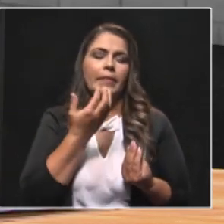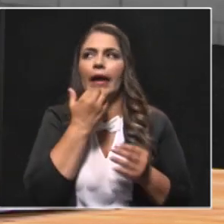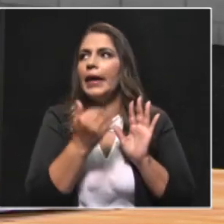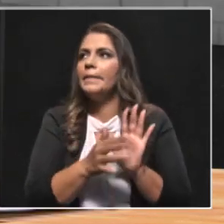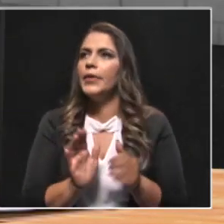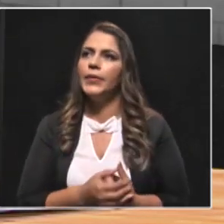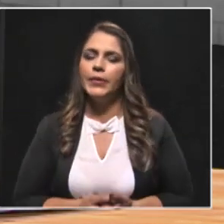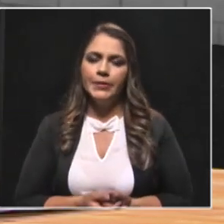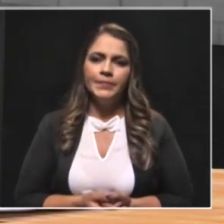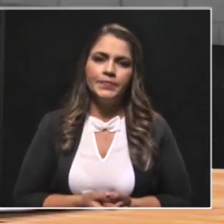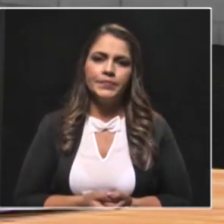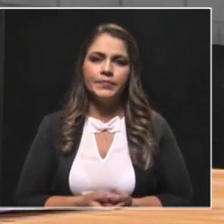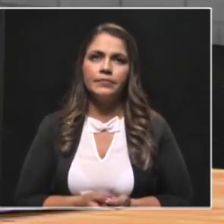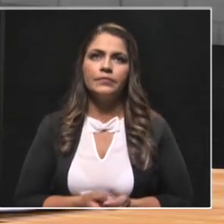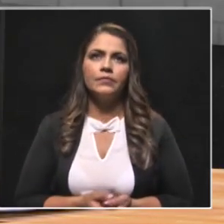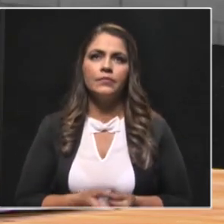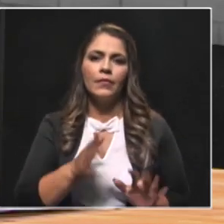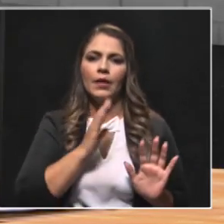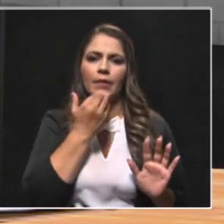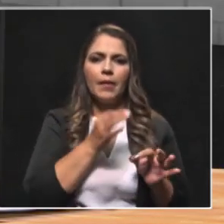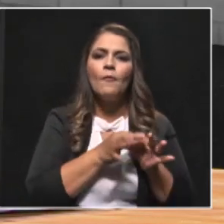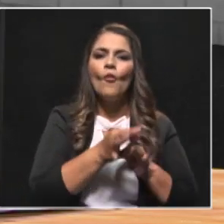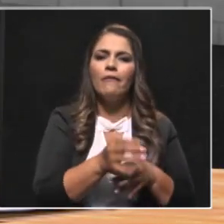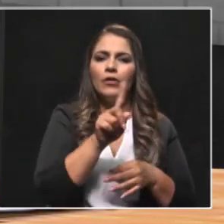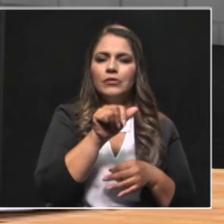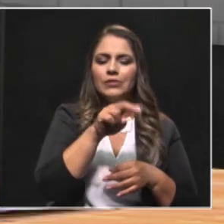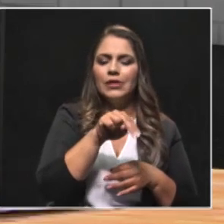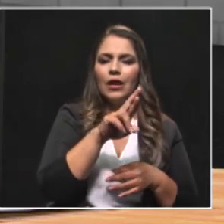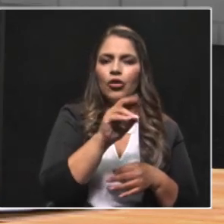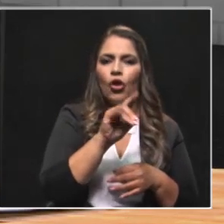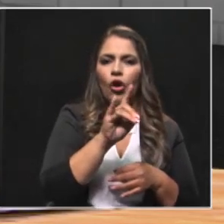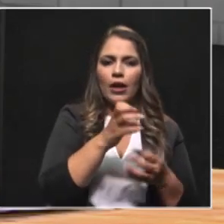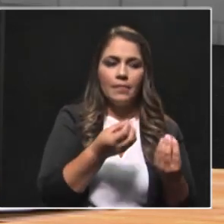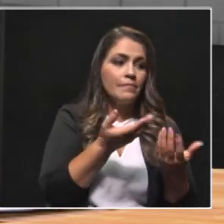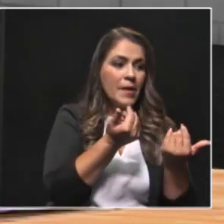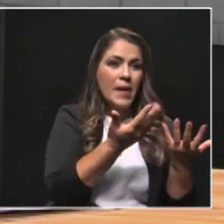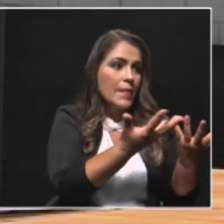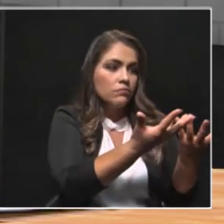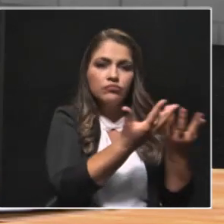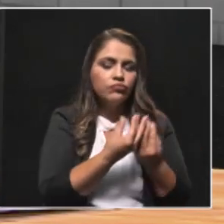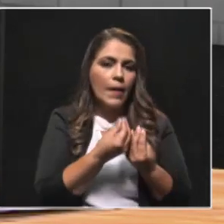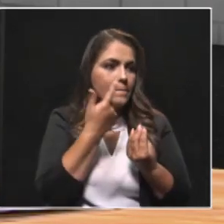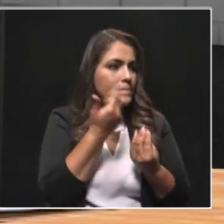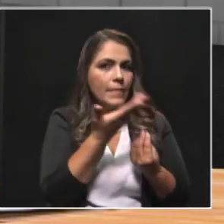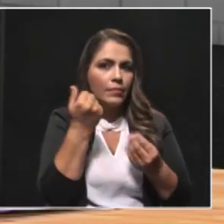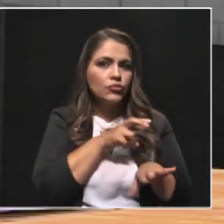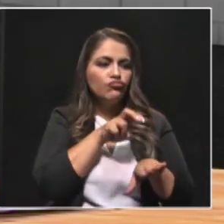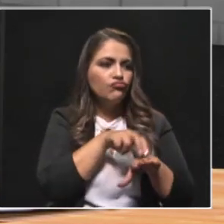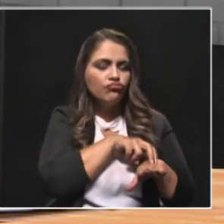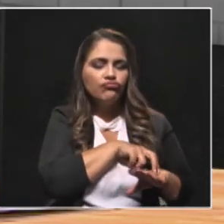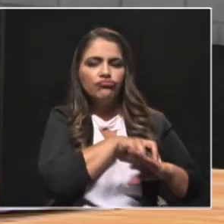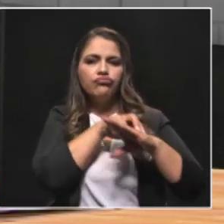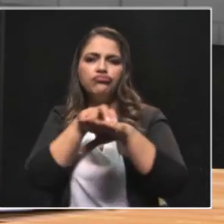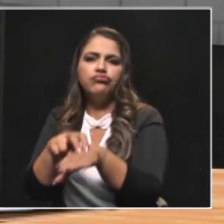poner un ejemplo, sí. No sé, que vive en San Roque, Antioquia, okay. Y me cojo varios habitantes de San Roque y le digo, vayan, inscriban su